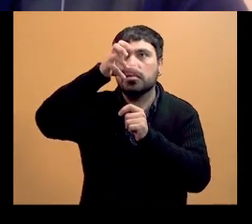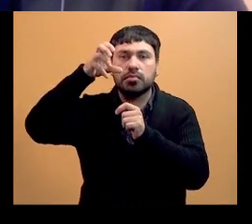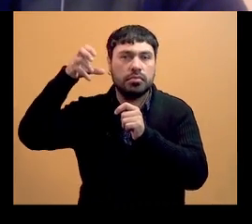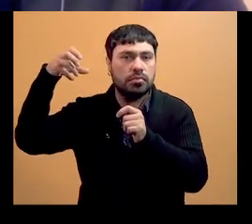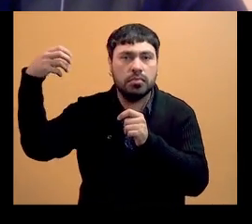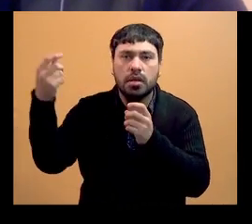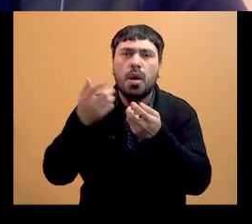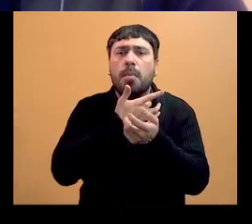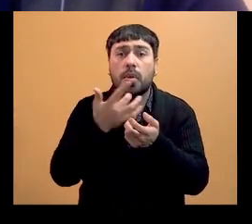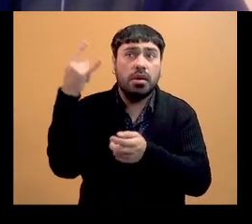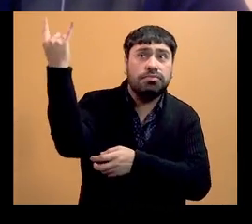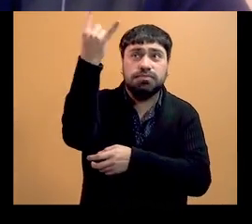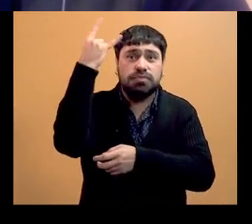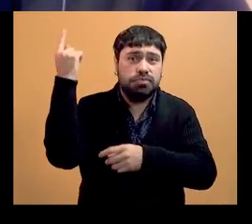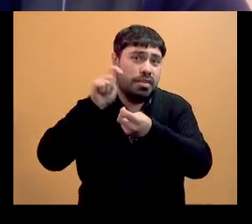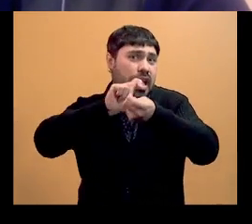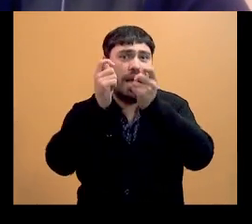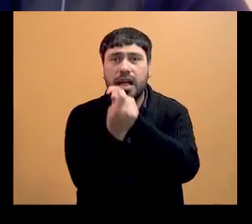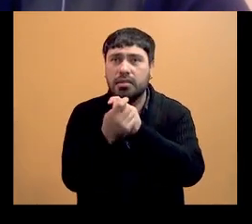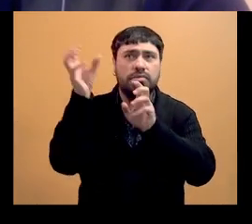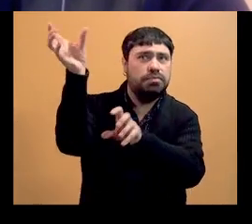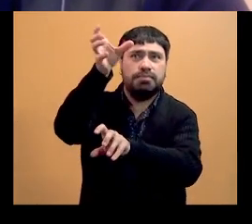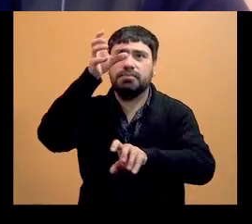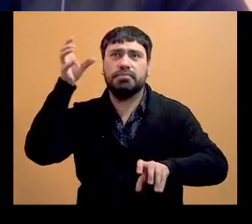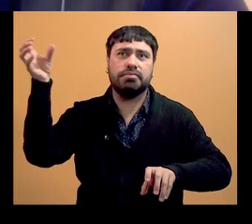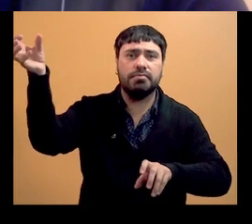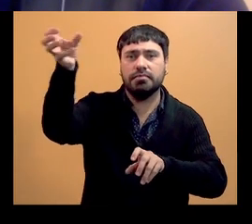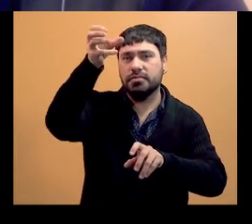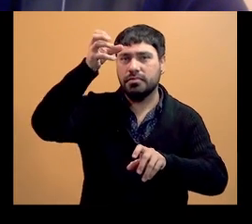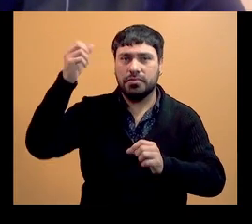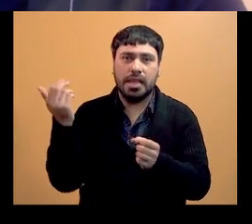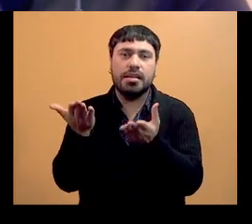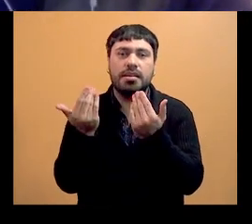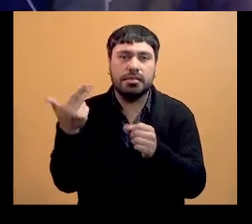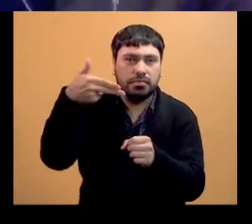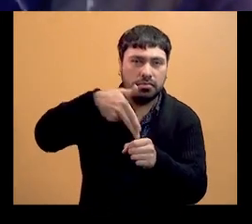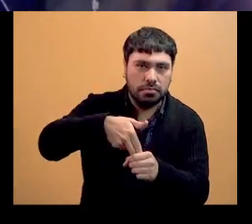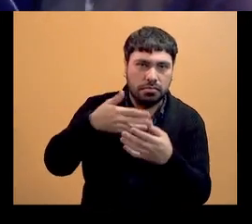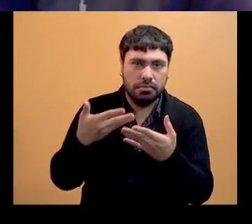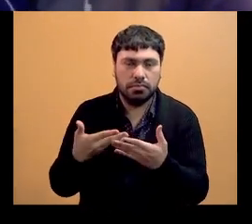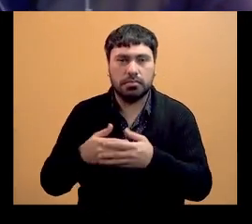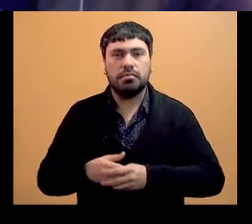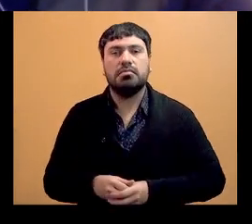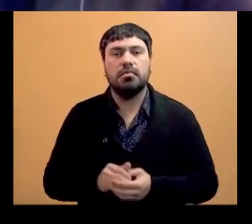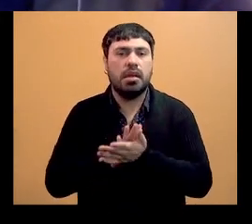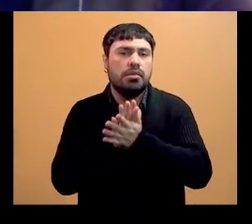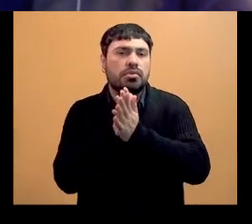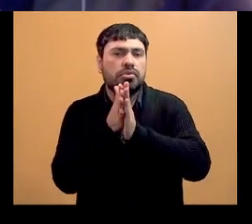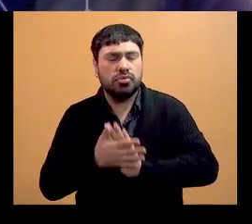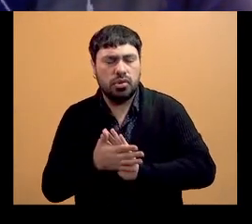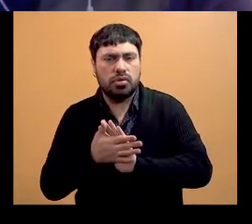terrestre, del viento solar, etcétera, y haga que paulatinamente esa órbita vaya cada vez bajando más y por lo tanto finalmente se desintegre en la